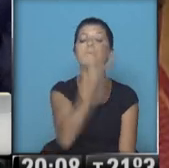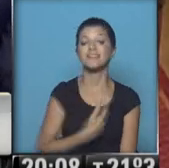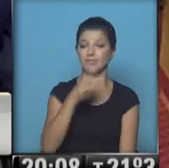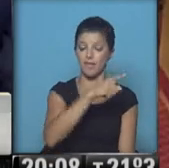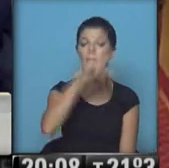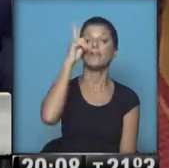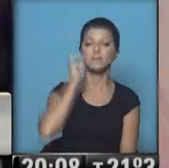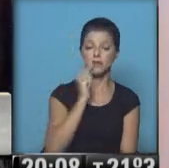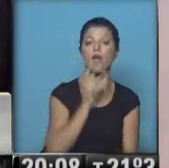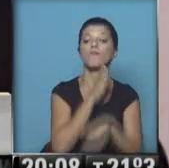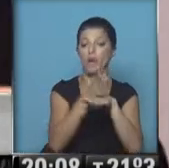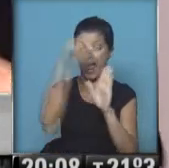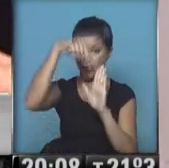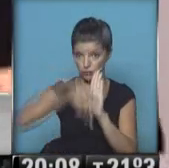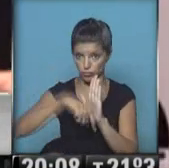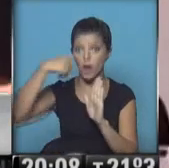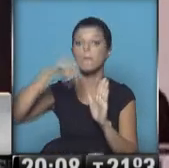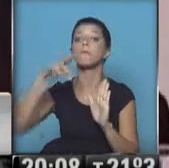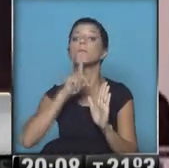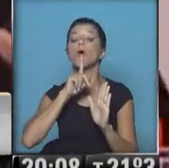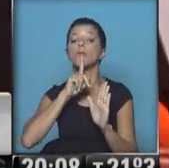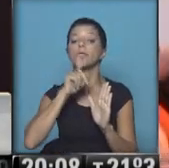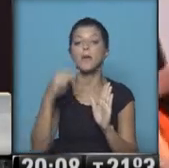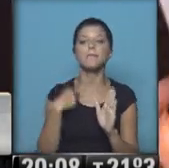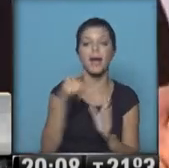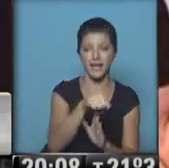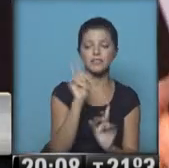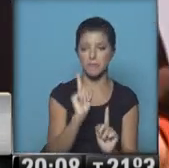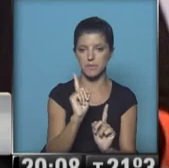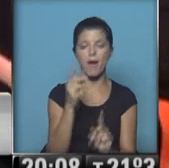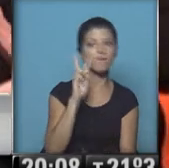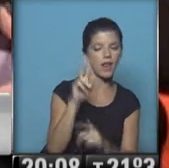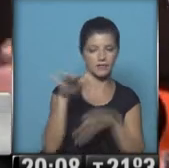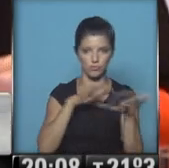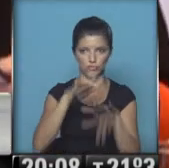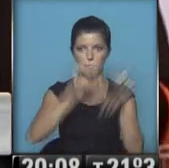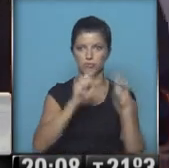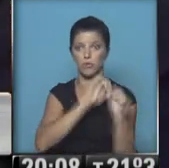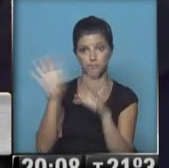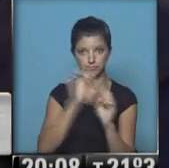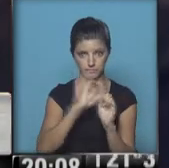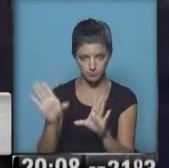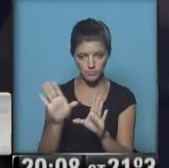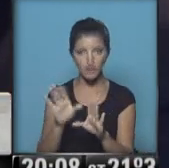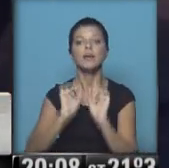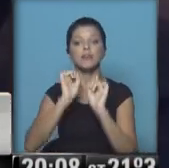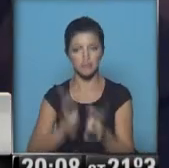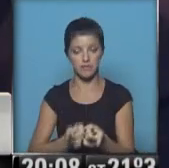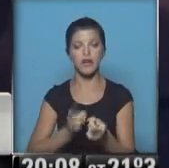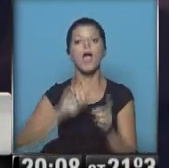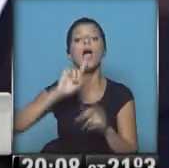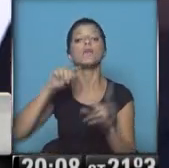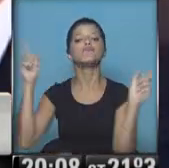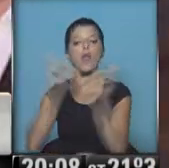a la localidad sureña de Puerto Montt para evaluar personalmente la situación de los evacuados y el impacto que está teniendo